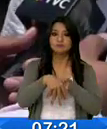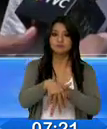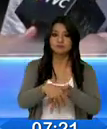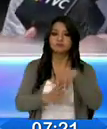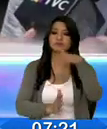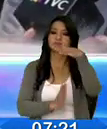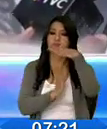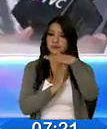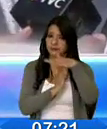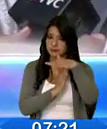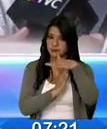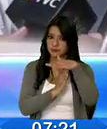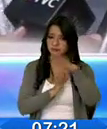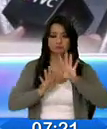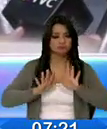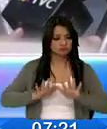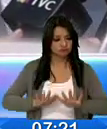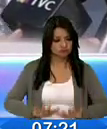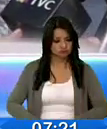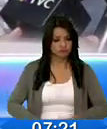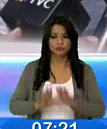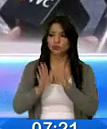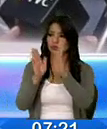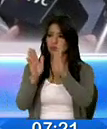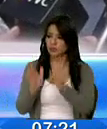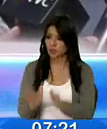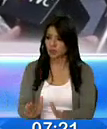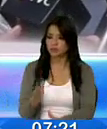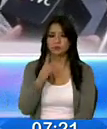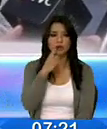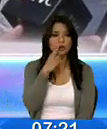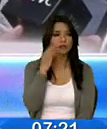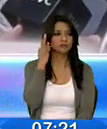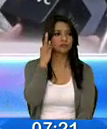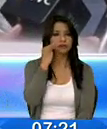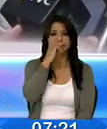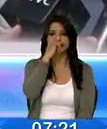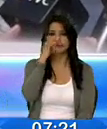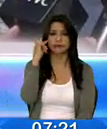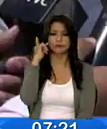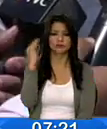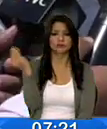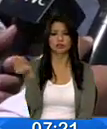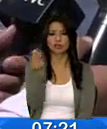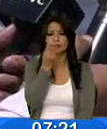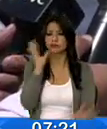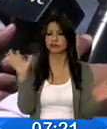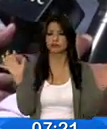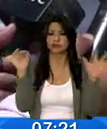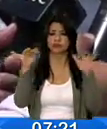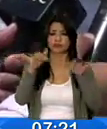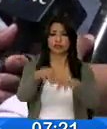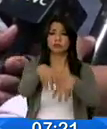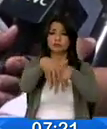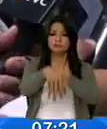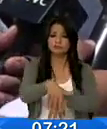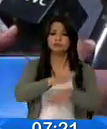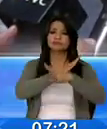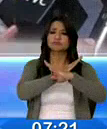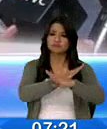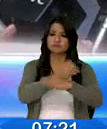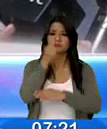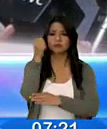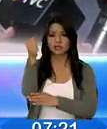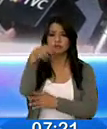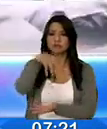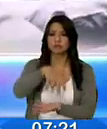es pacífica. Estamos aquí con ciudadanos, con hombres, mujeres, niños y jóvenes que se han dado cita acá a defender los